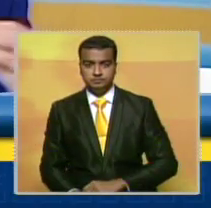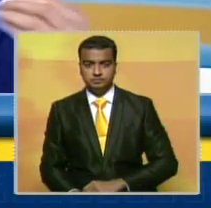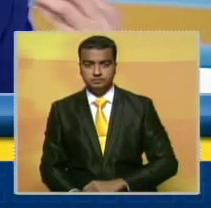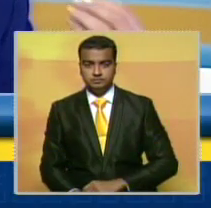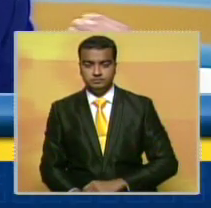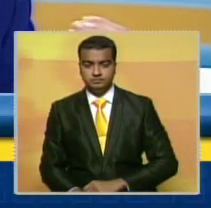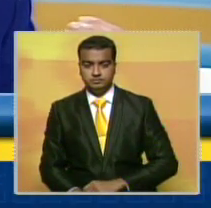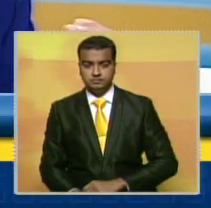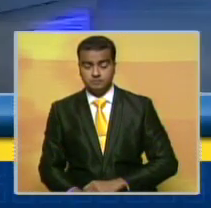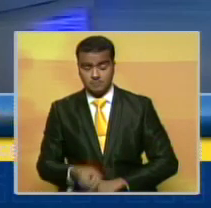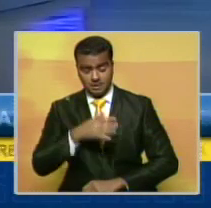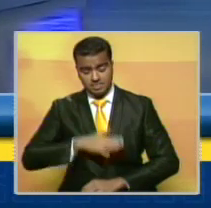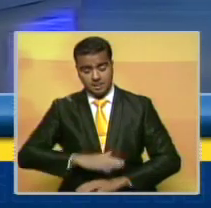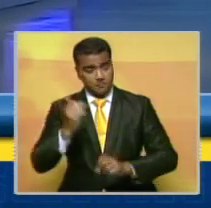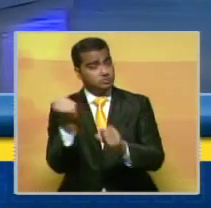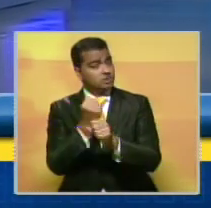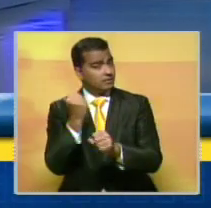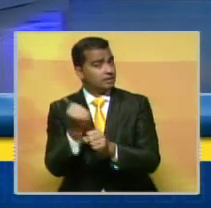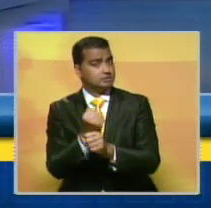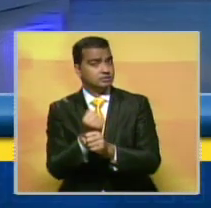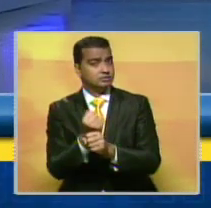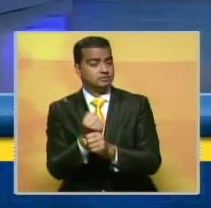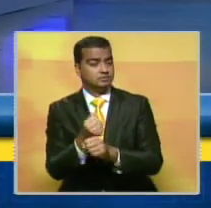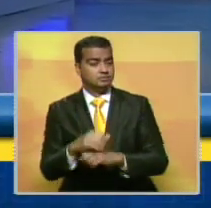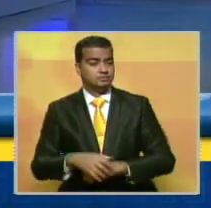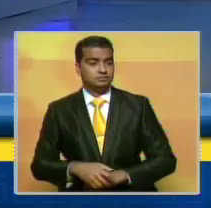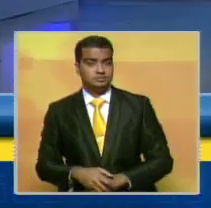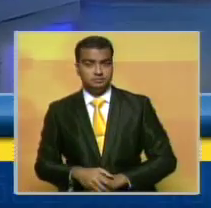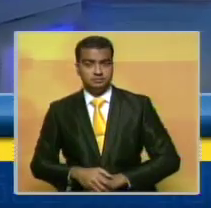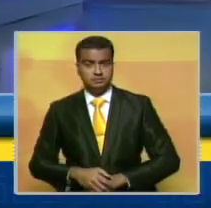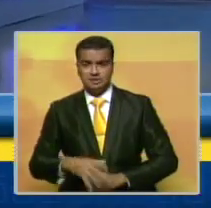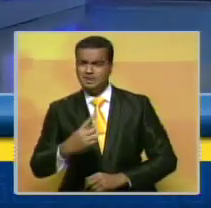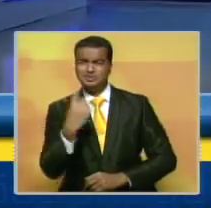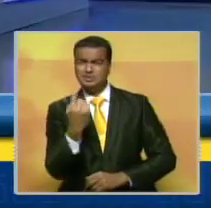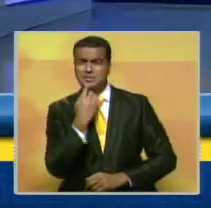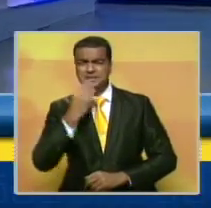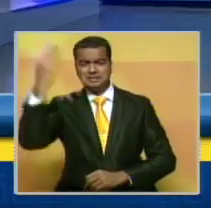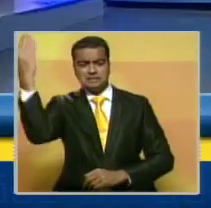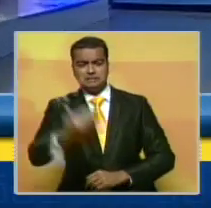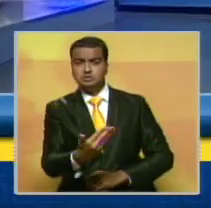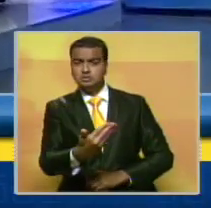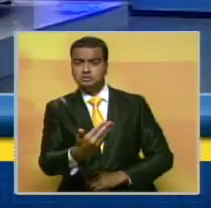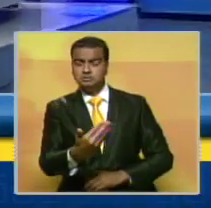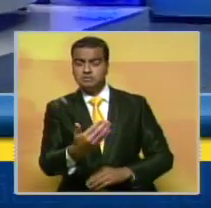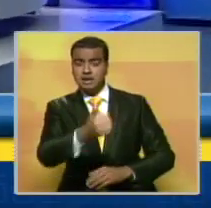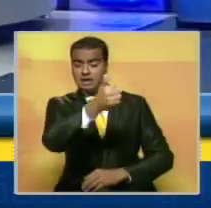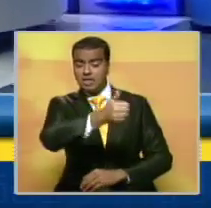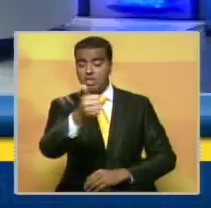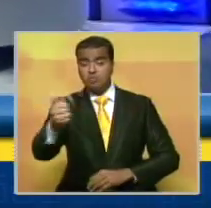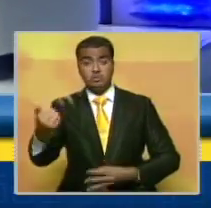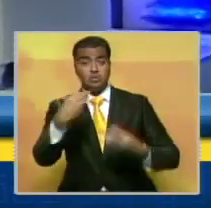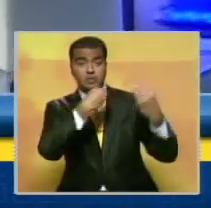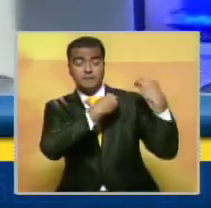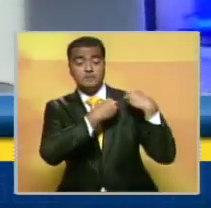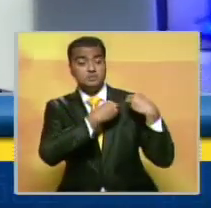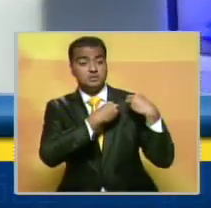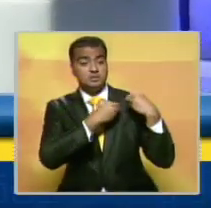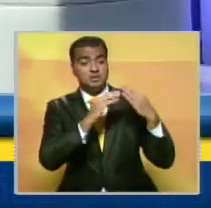Estamos trabajando para no solamente sancionar a los responsables de